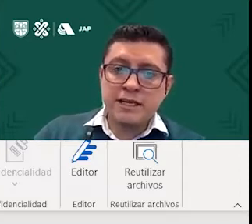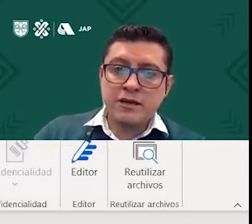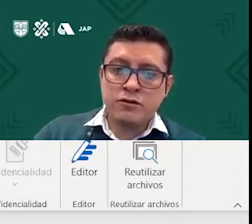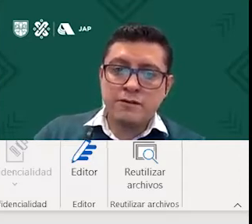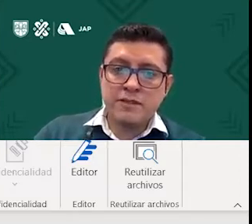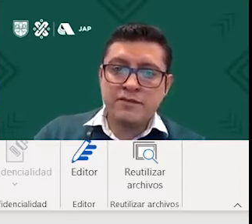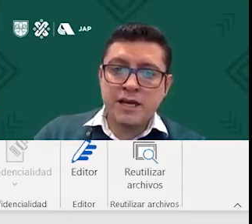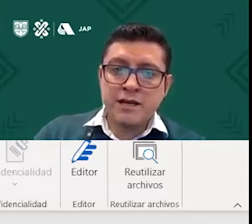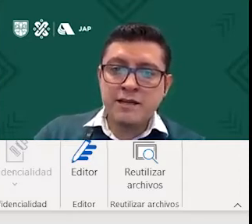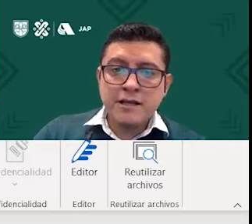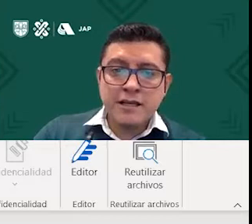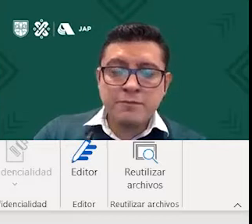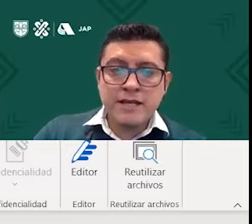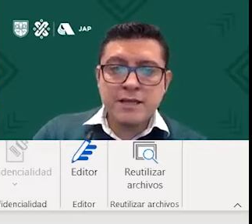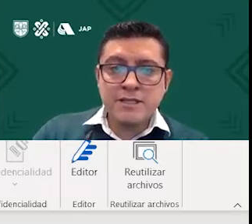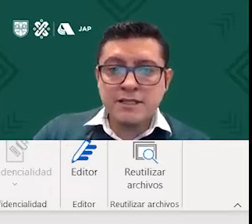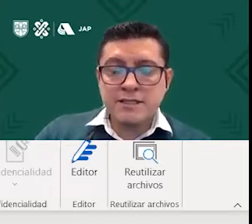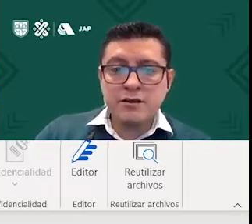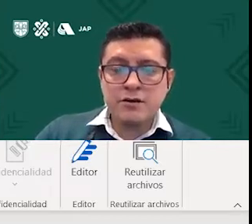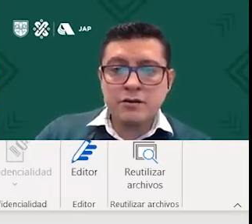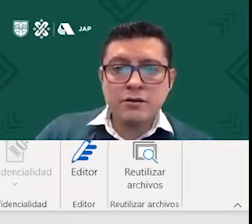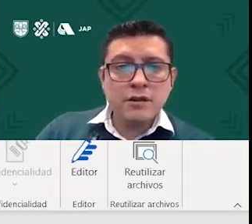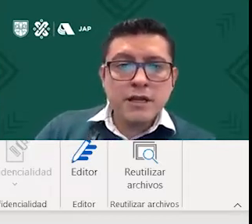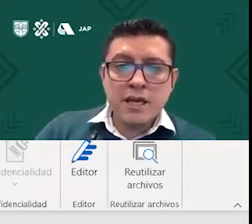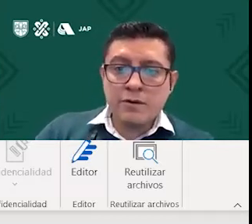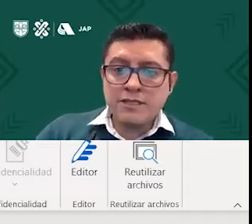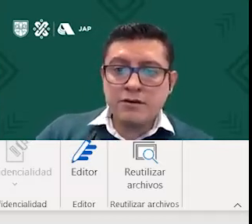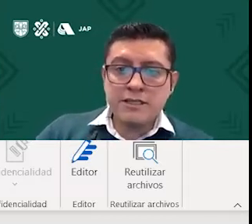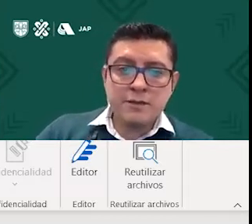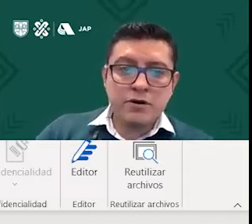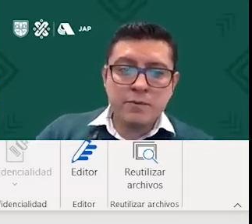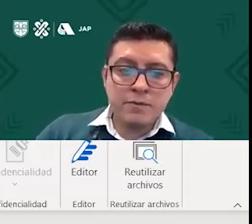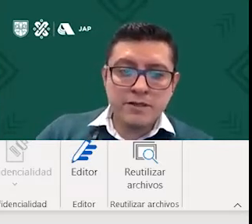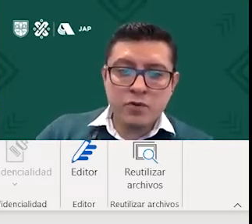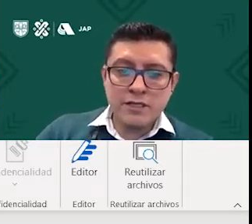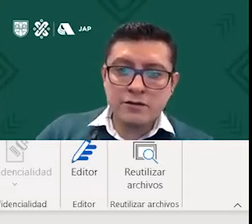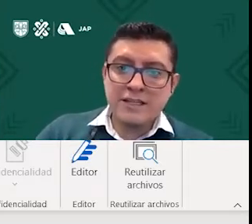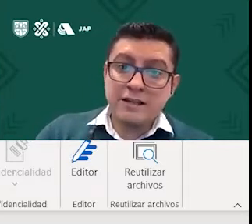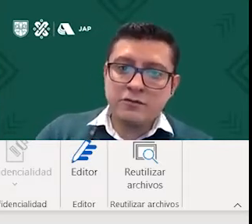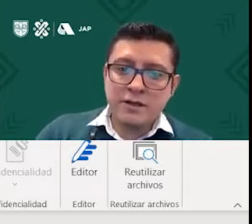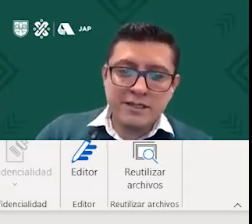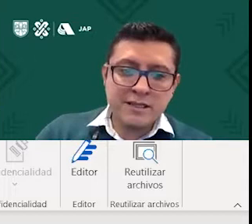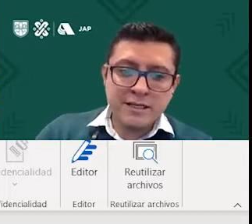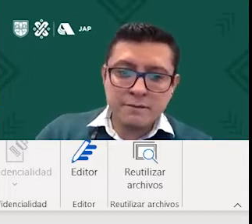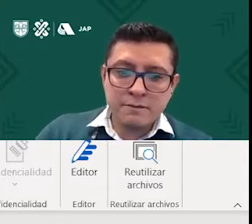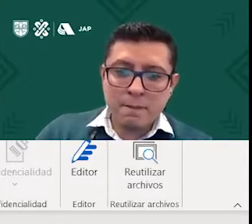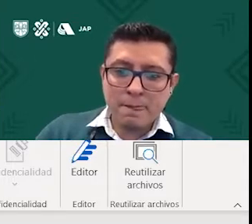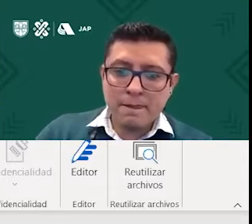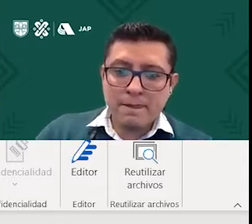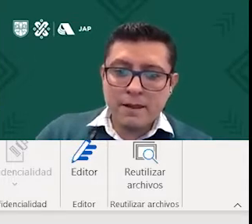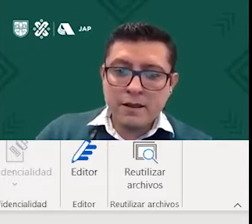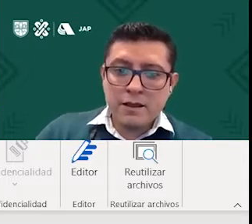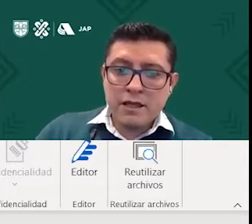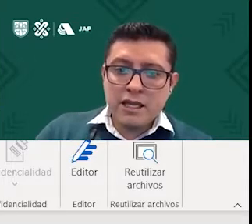sí tiene que uno especificar es para esta presentación y aprobación de este programa y presupuesto del 2023